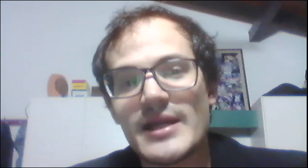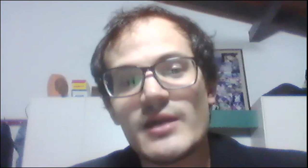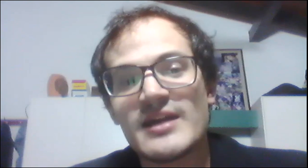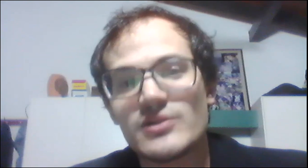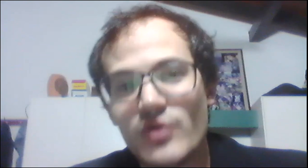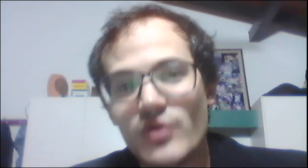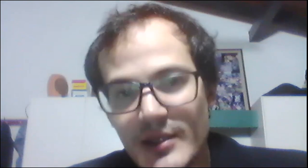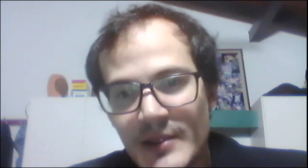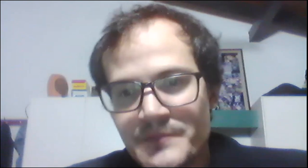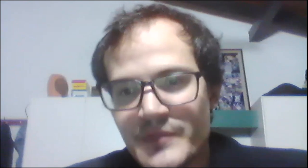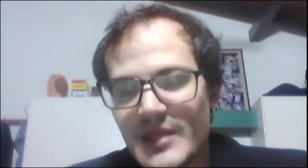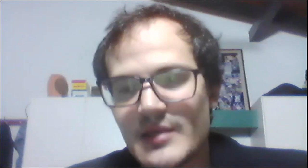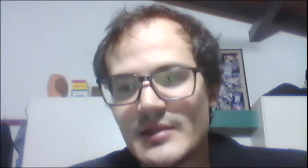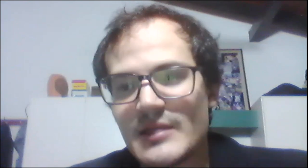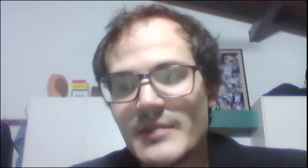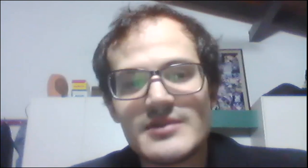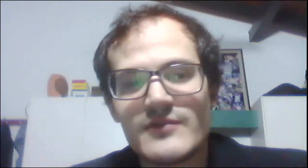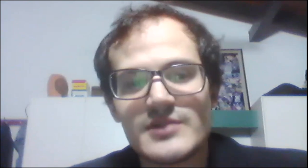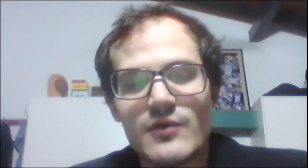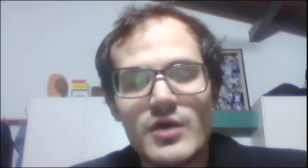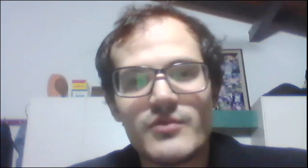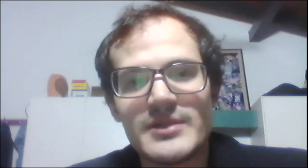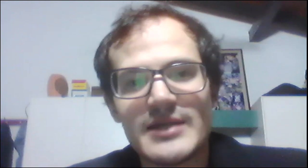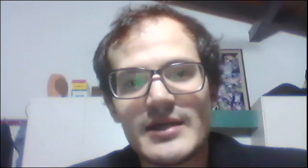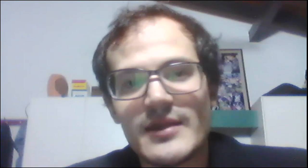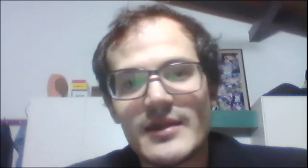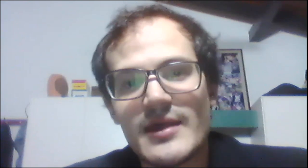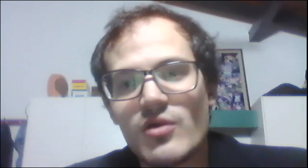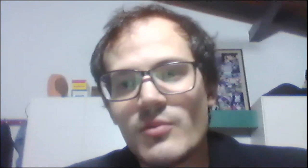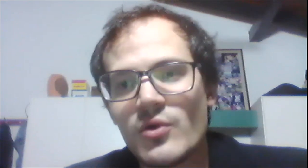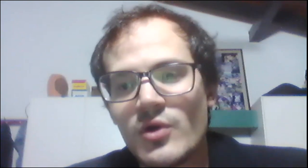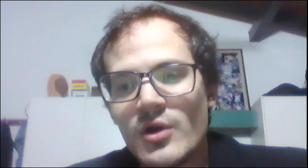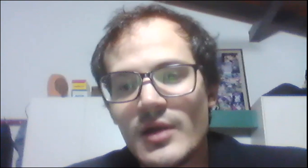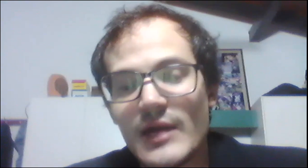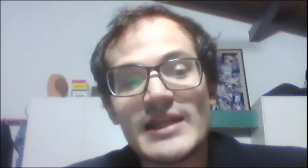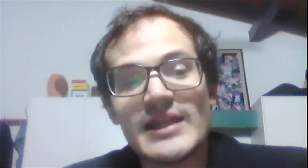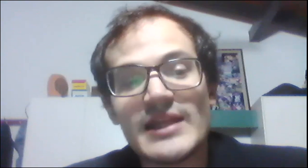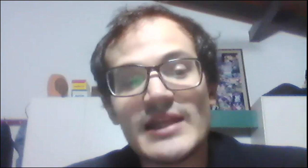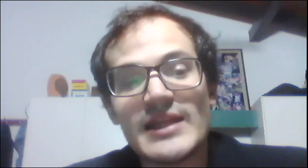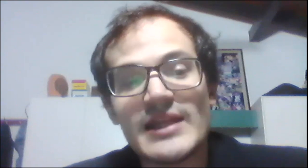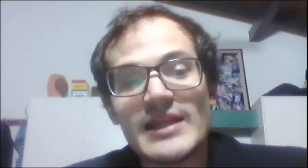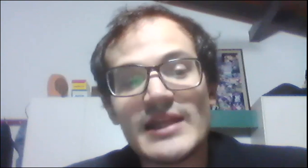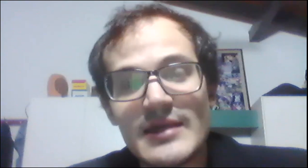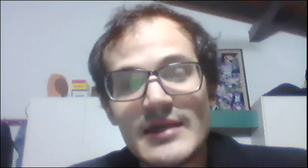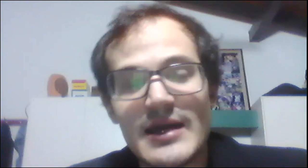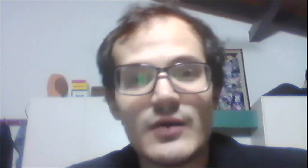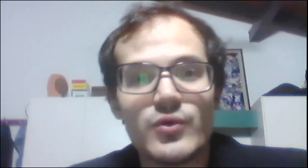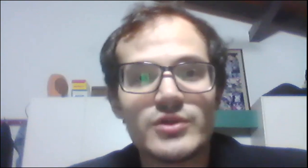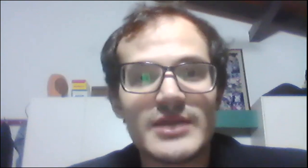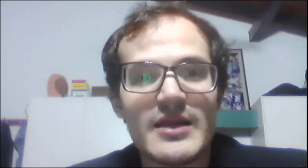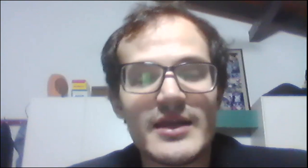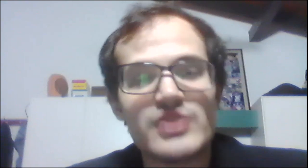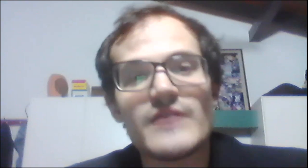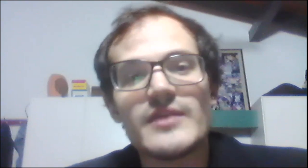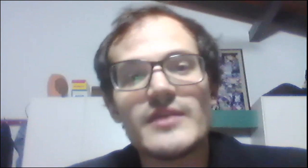primaria obligatoria. También se buscan fomentar ideas como la igualdad ante la ley, que cada uno